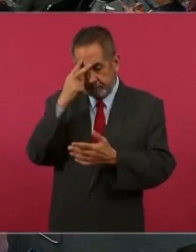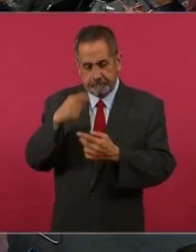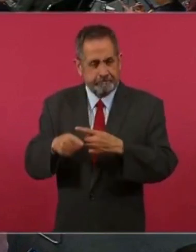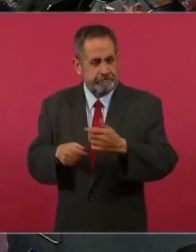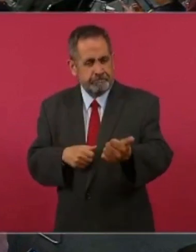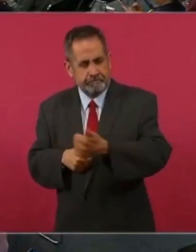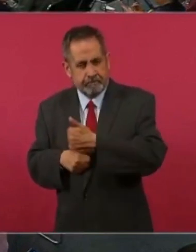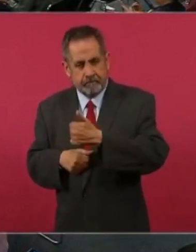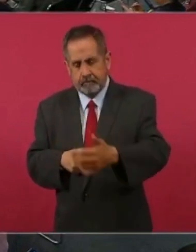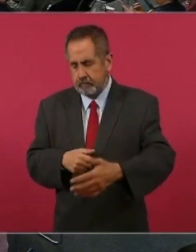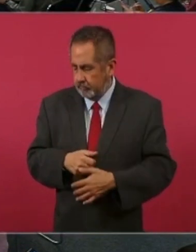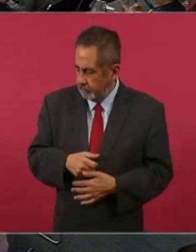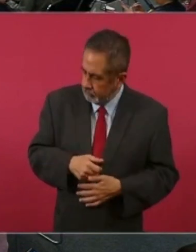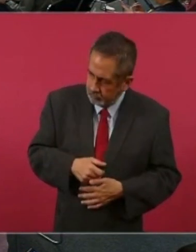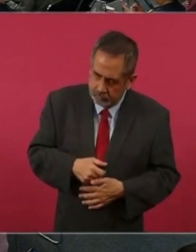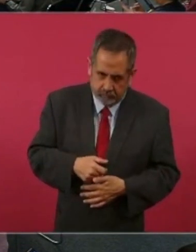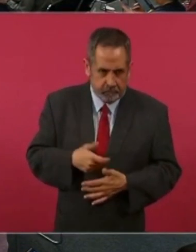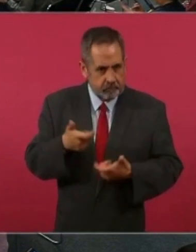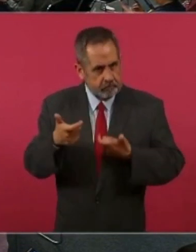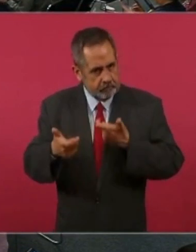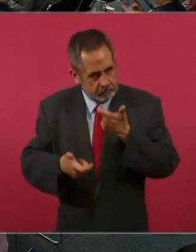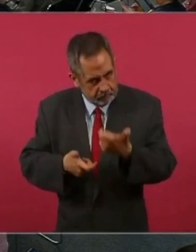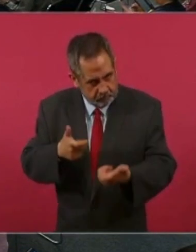Nos ha costado